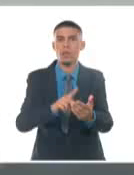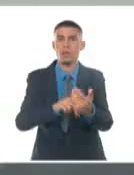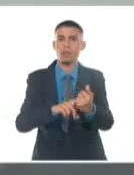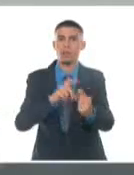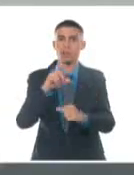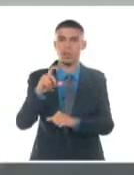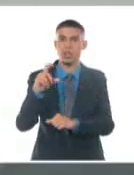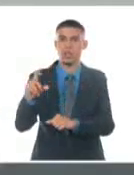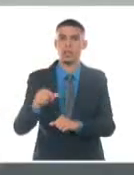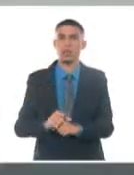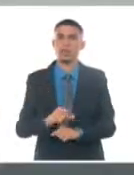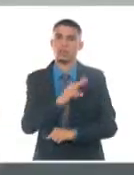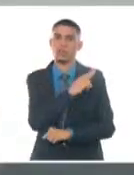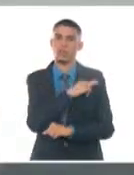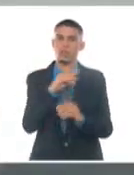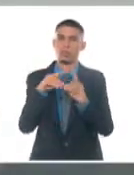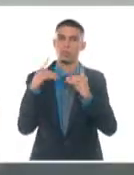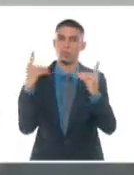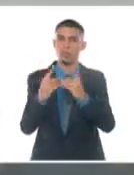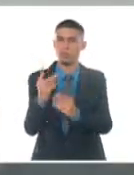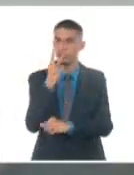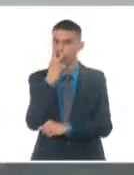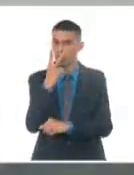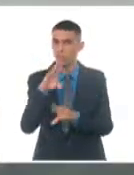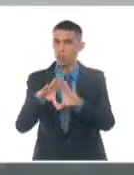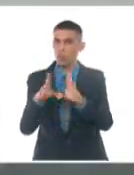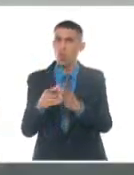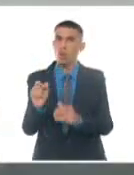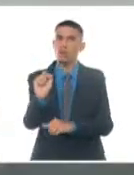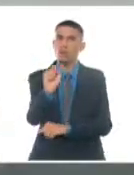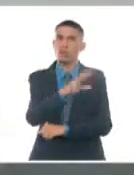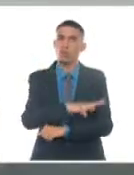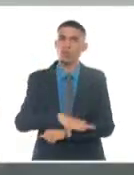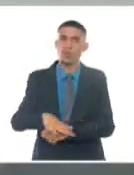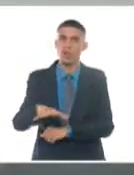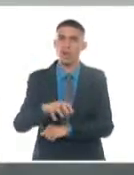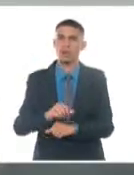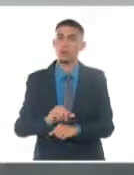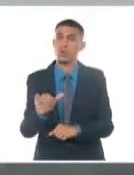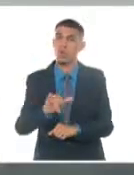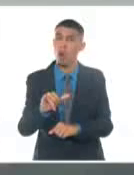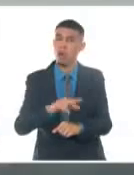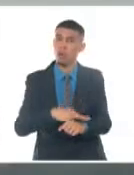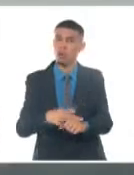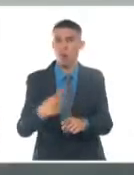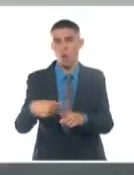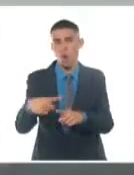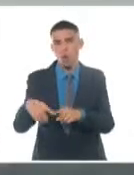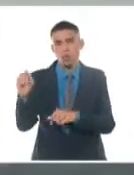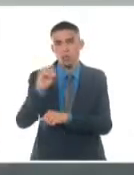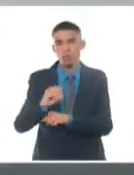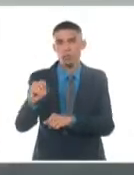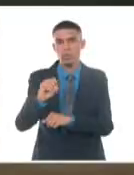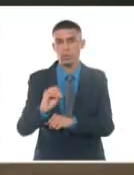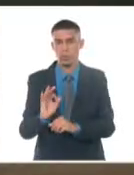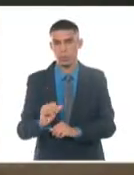Partido y jefe de su Departamento de Atención al Sector Social, así como por representantes de otros organismos e